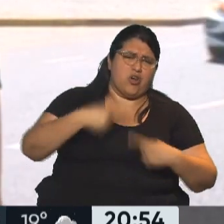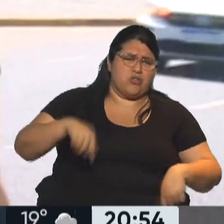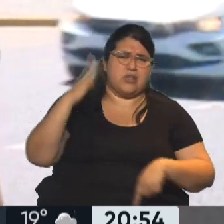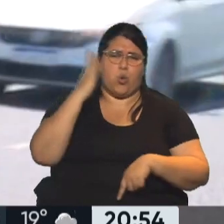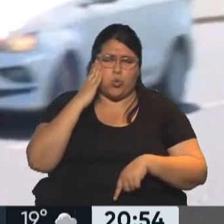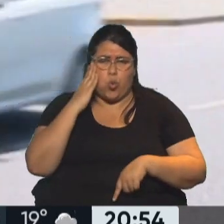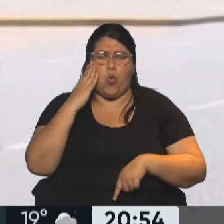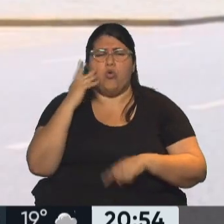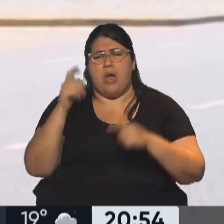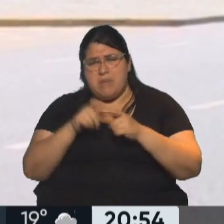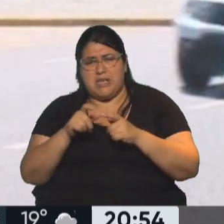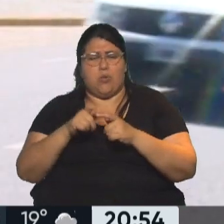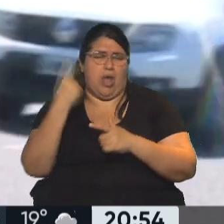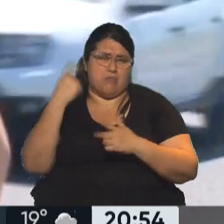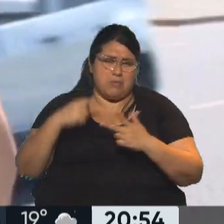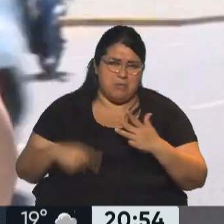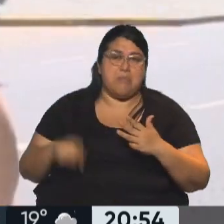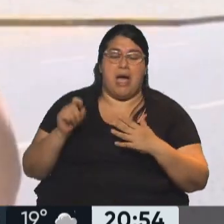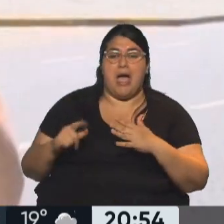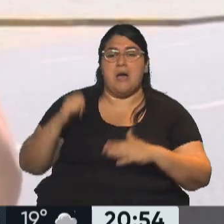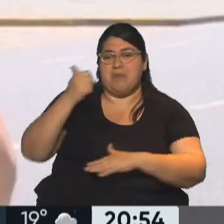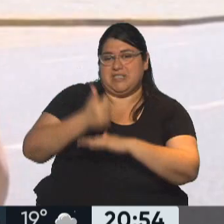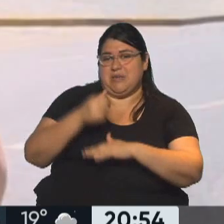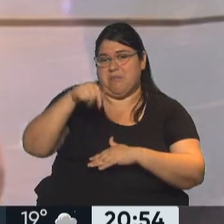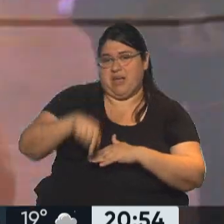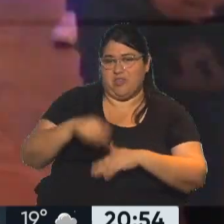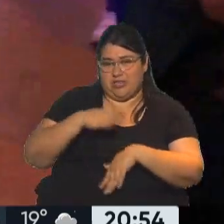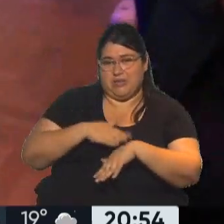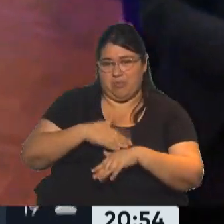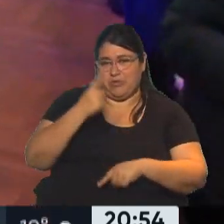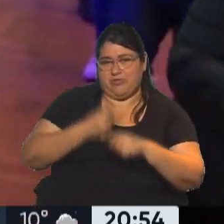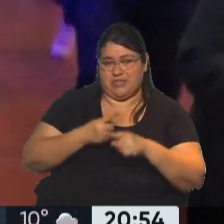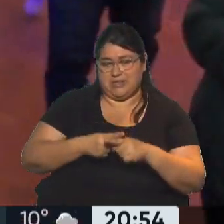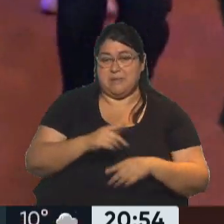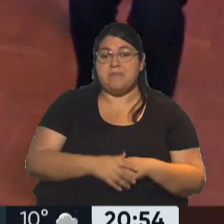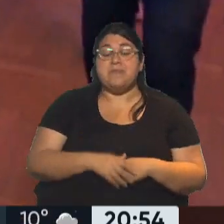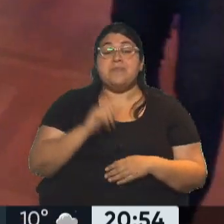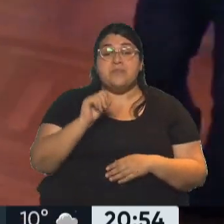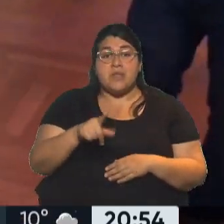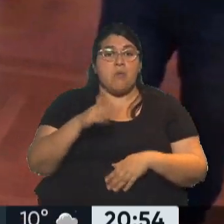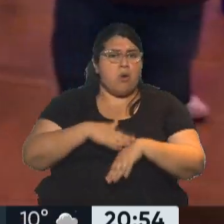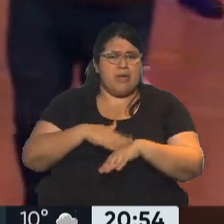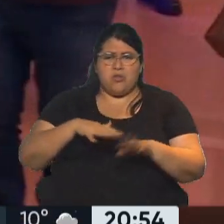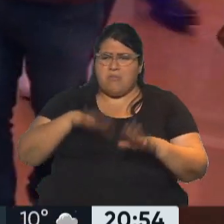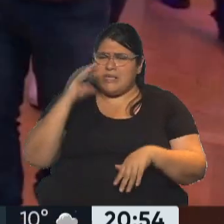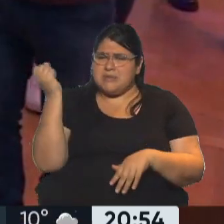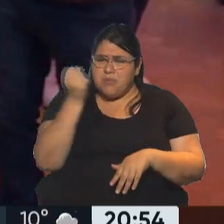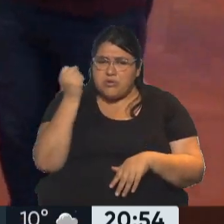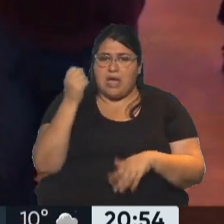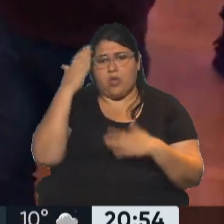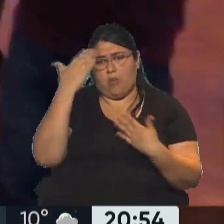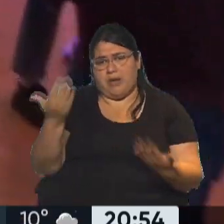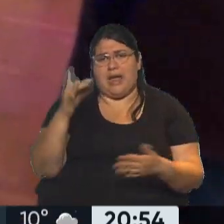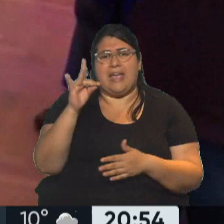¿no? Finde de Película, que está participando también de esta edición del Festival de Mar del Plata. Uno de los momentos fuertes del fin de semana fue el homenaje a